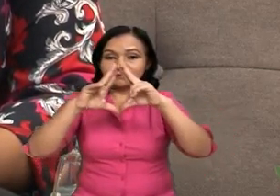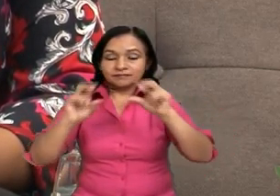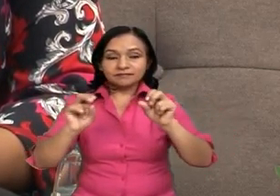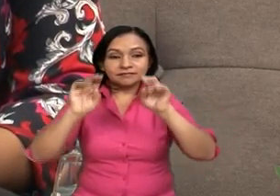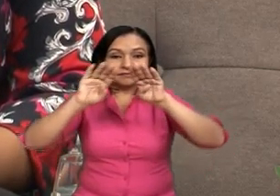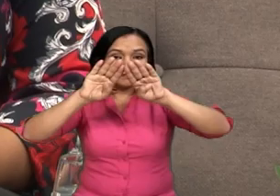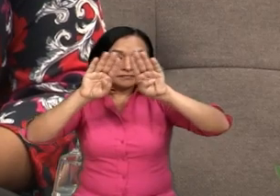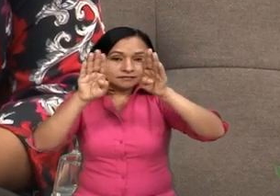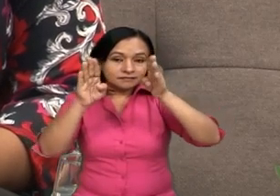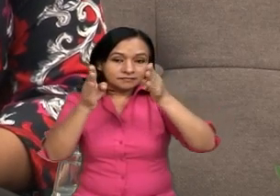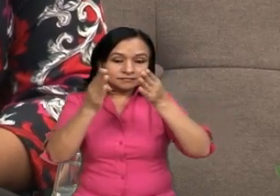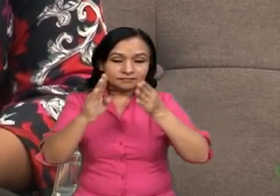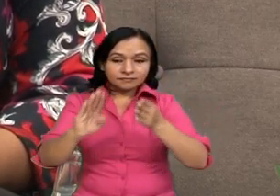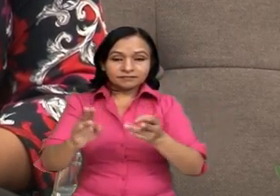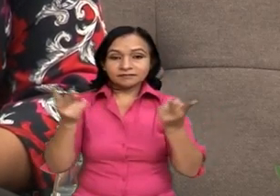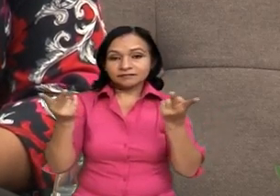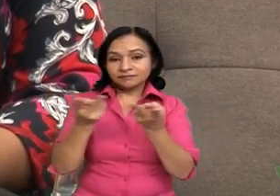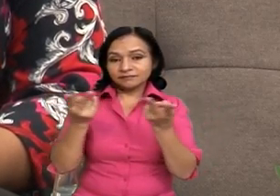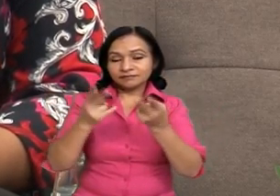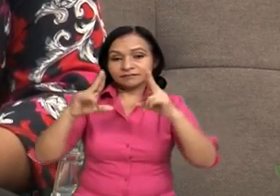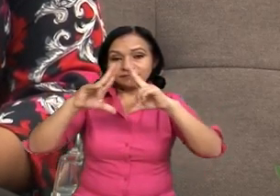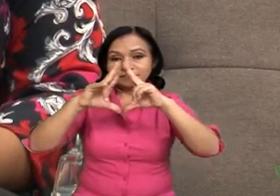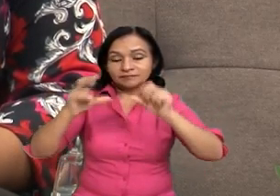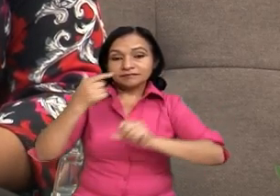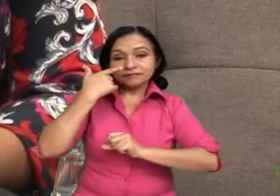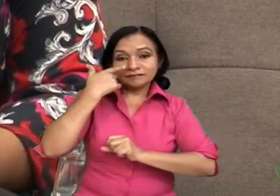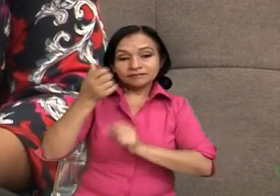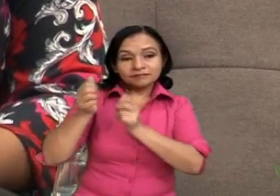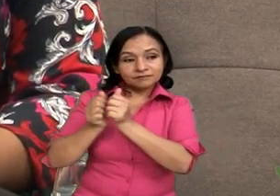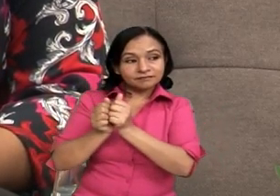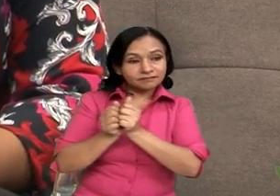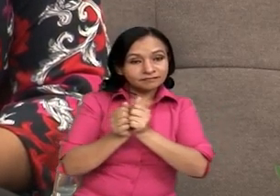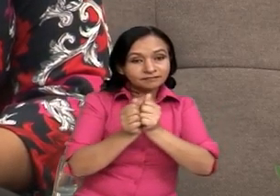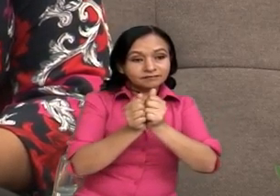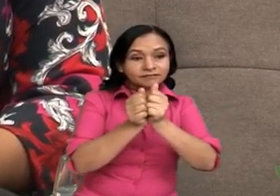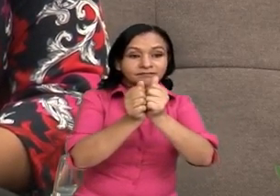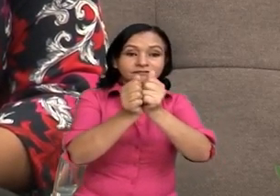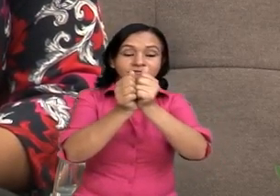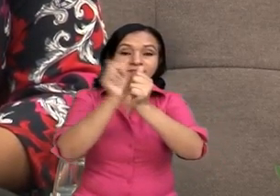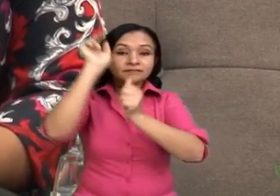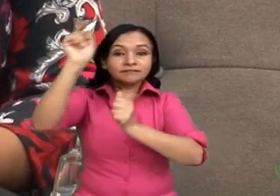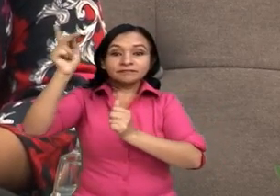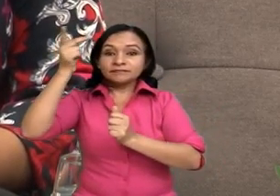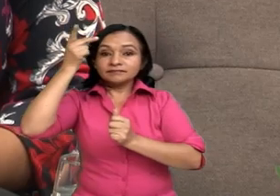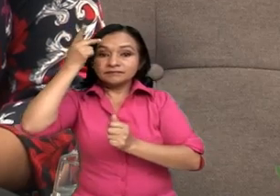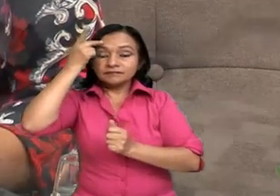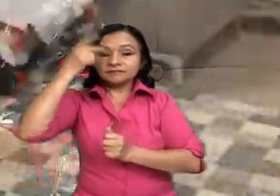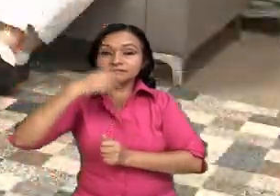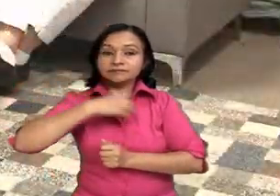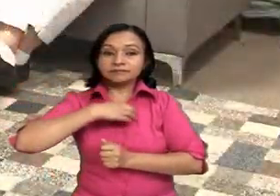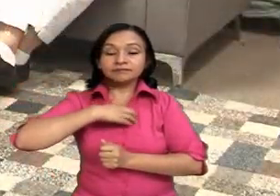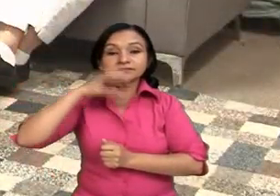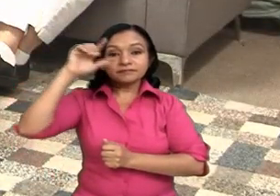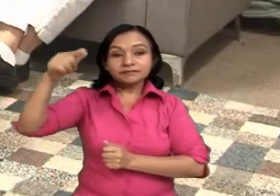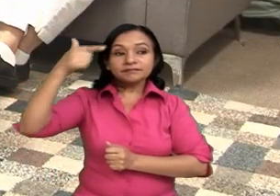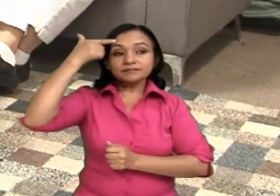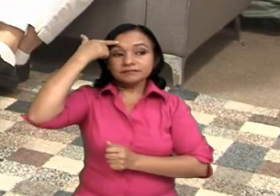que en ese reconocimiento y en ese acompañamiento a la política de gobierno, porque para que se